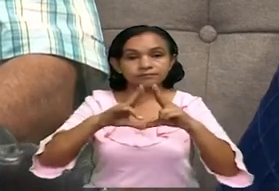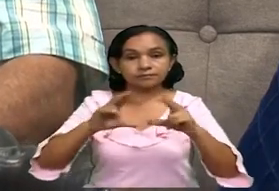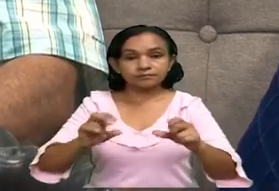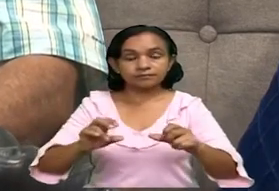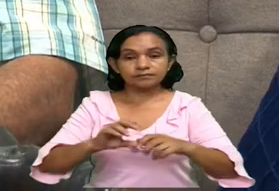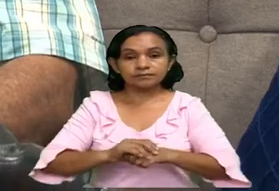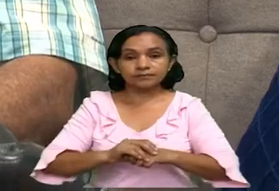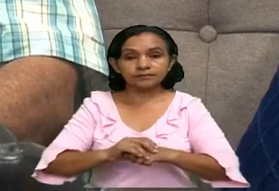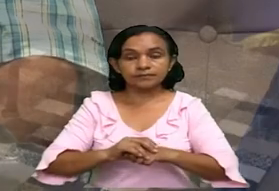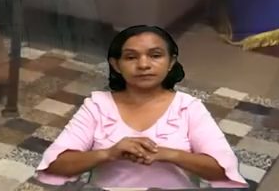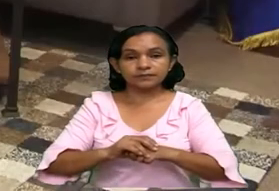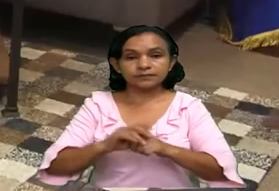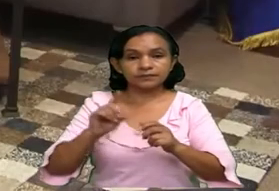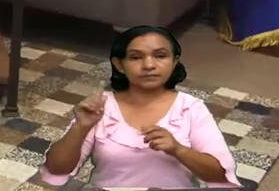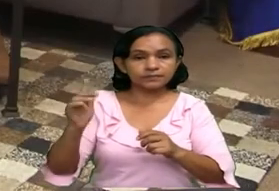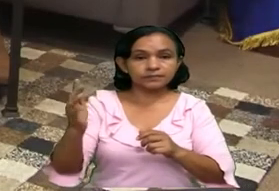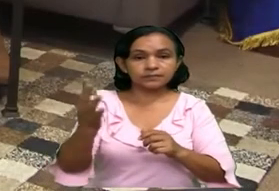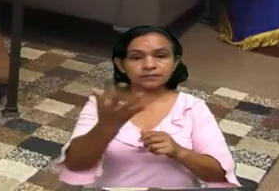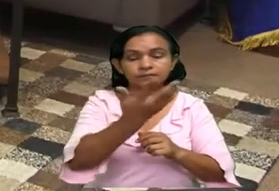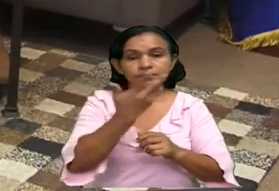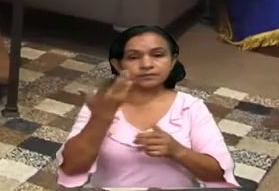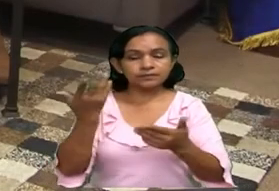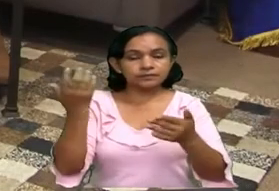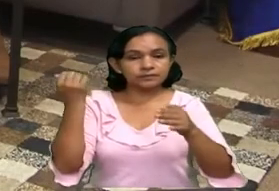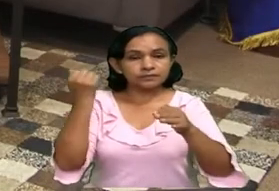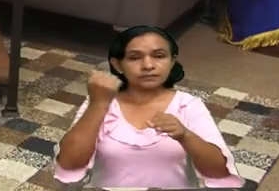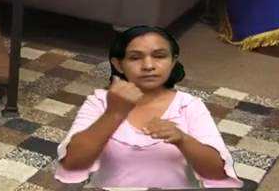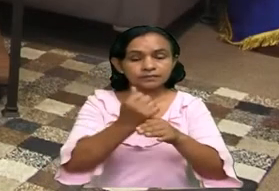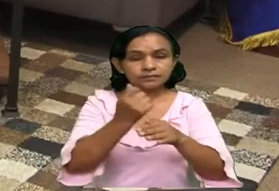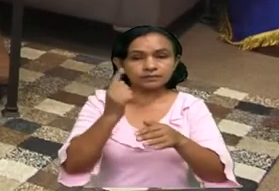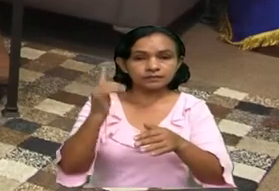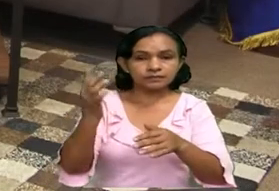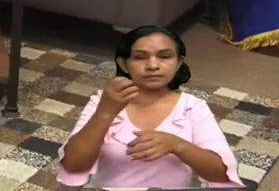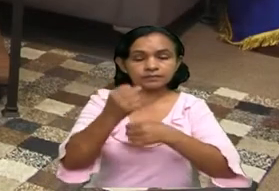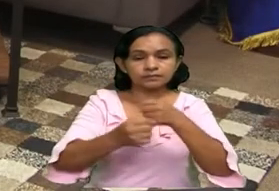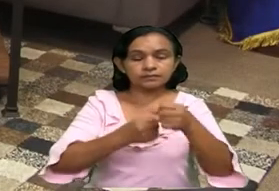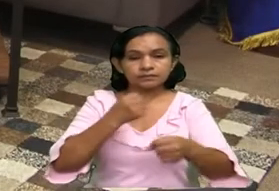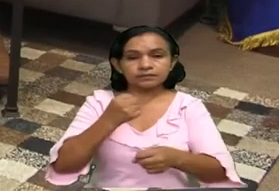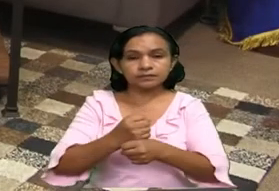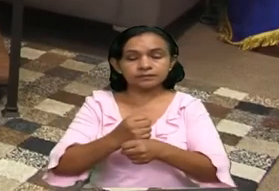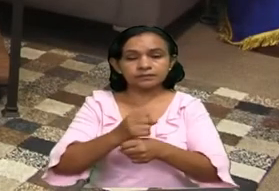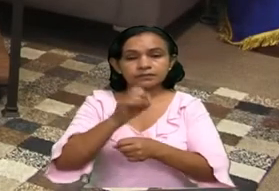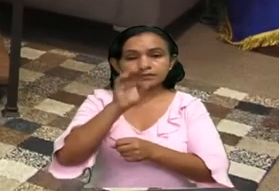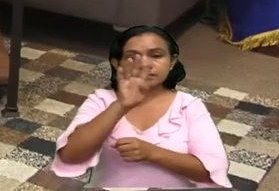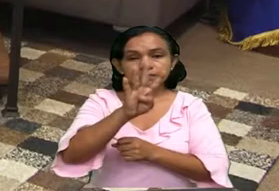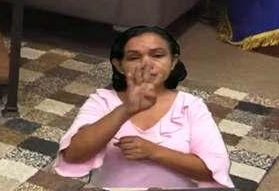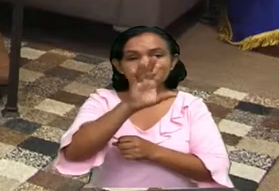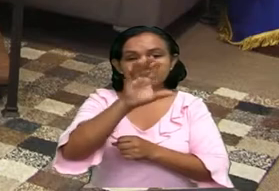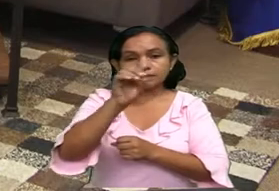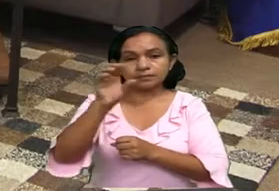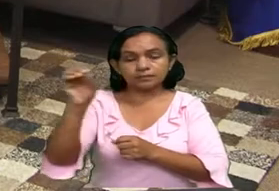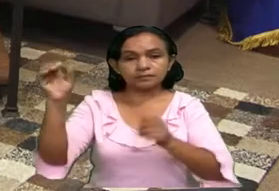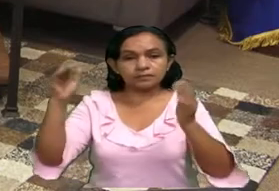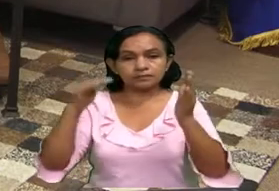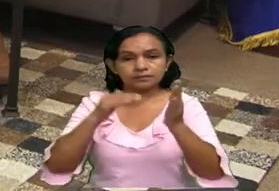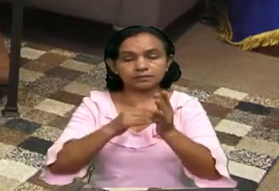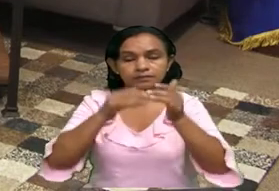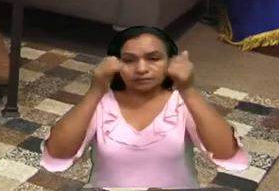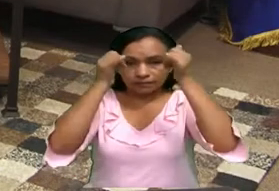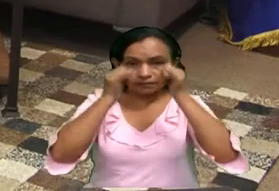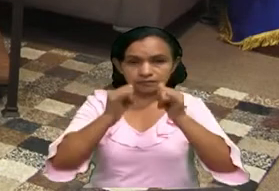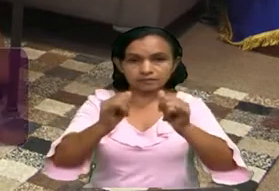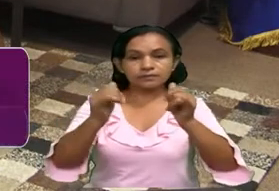nosotros estábamos sacrificando en promedio, en todos los años atrás, 400,000 cabezas de ganado, más o